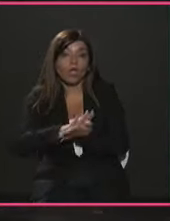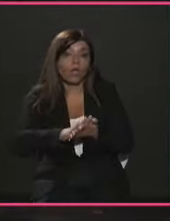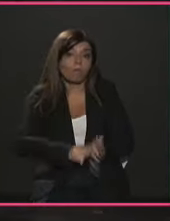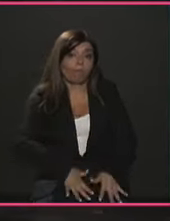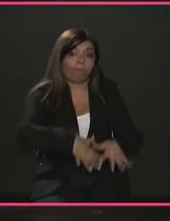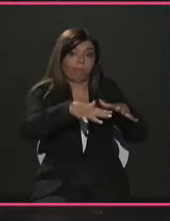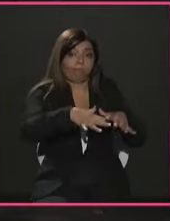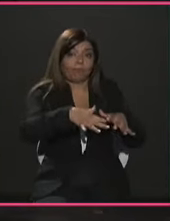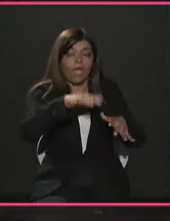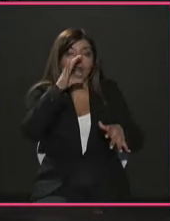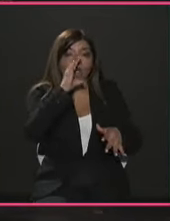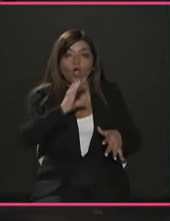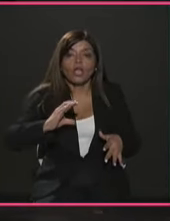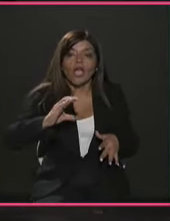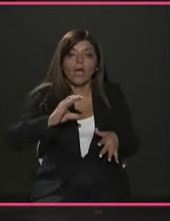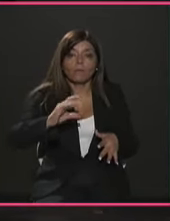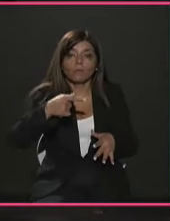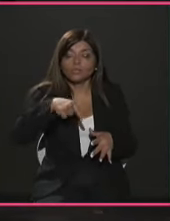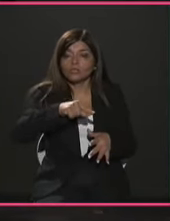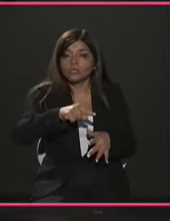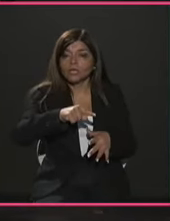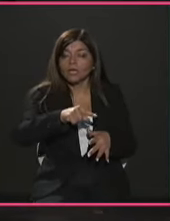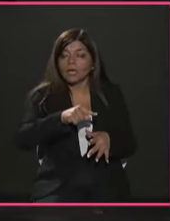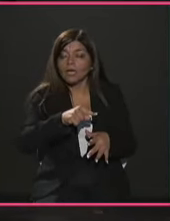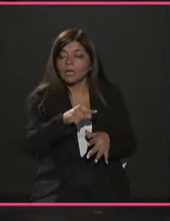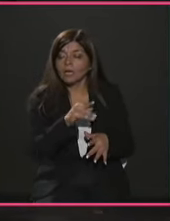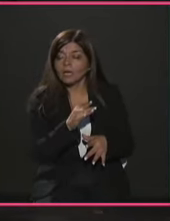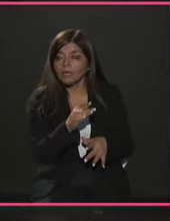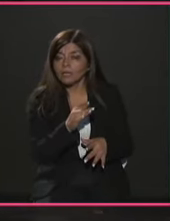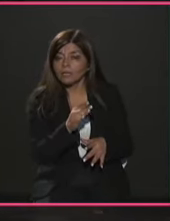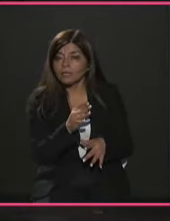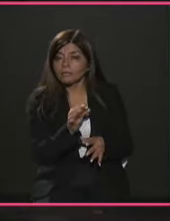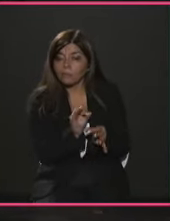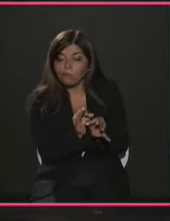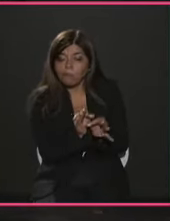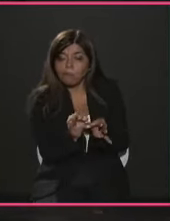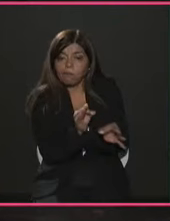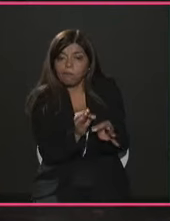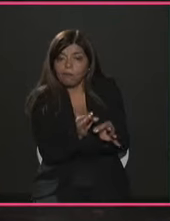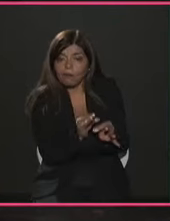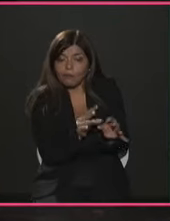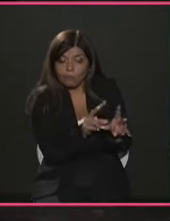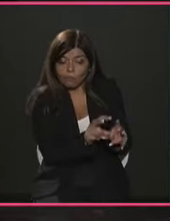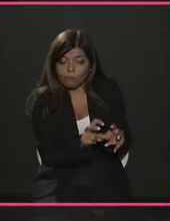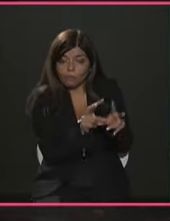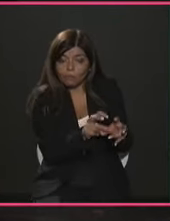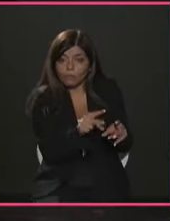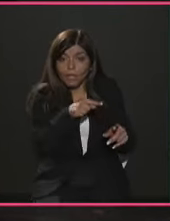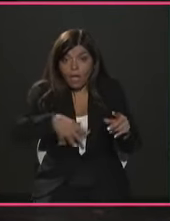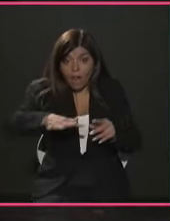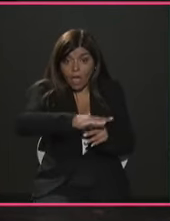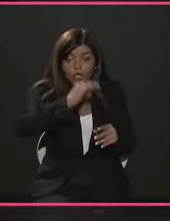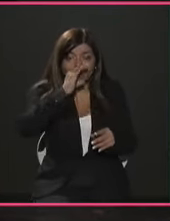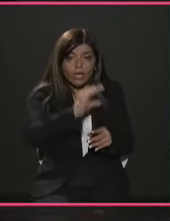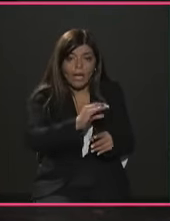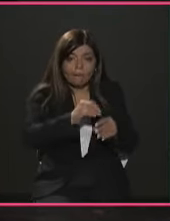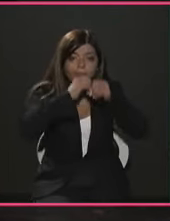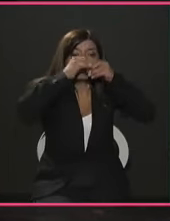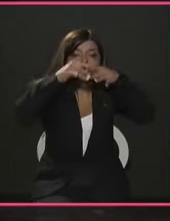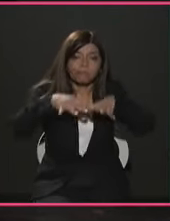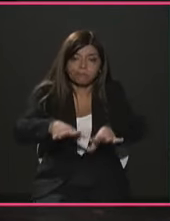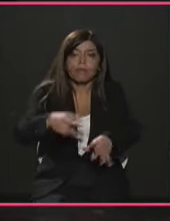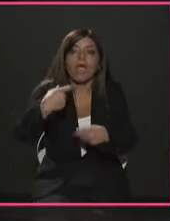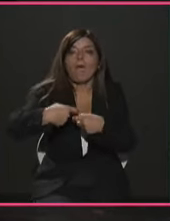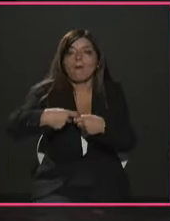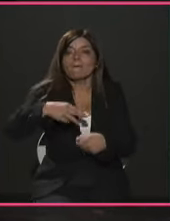y del el desempeño de las microbios que funcionan en estos Campos esto puede ser un poco difícil para